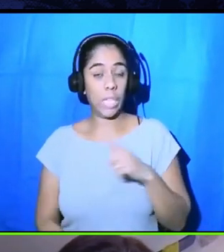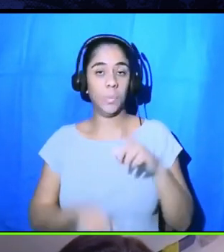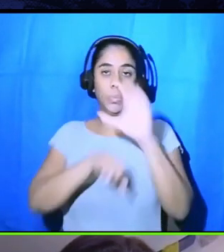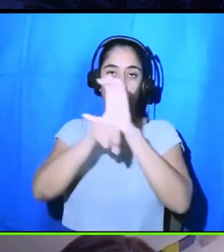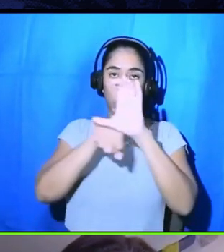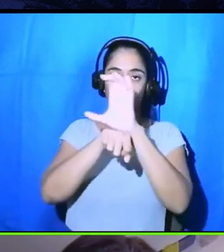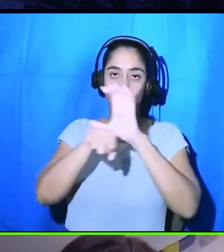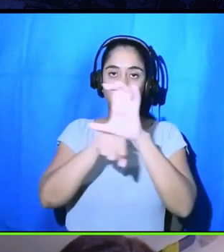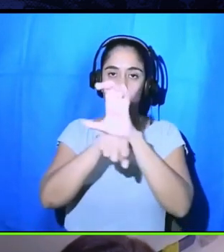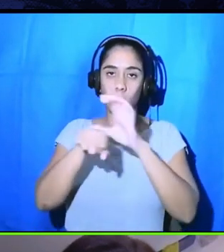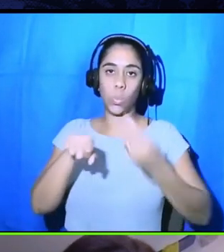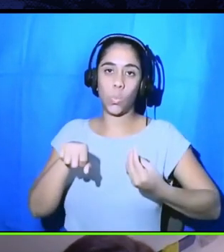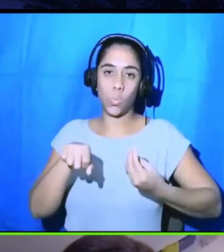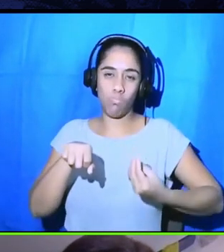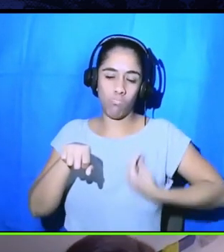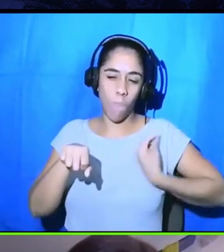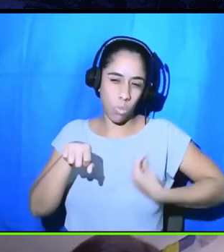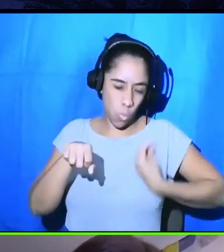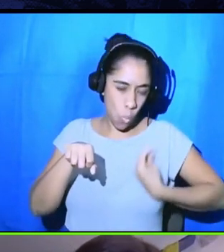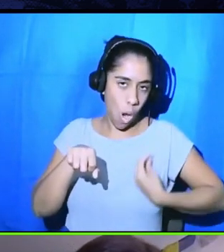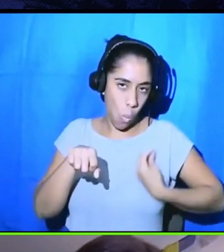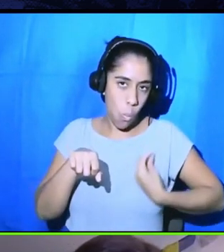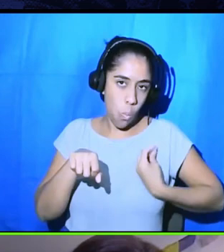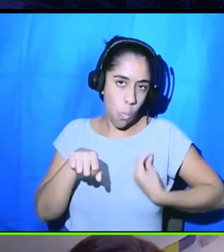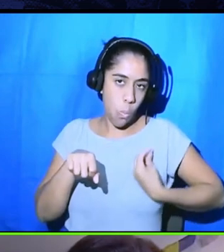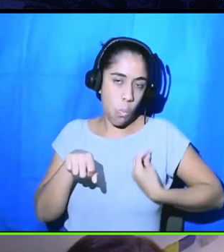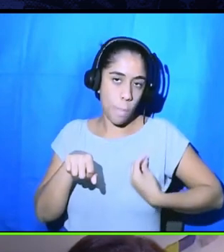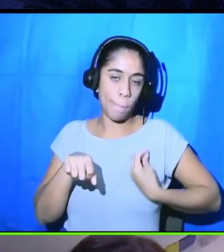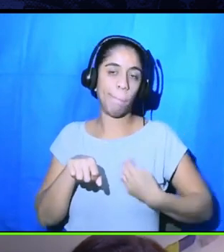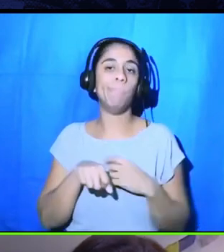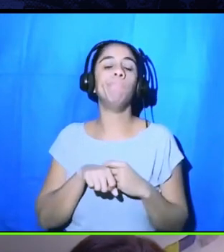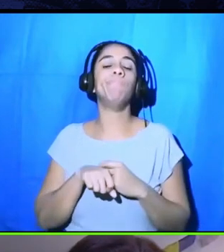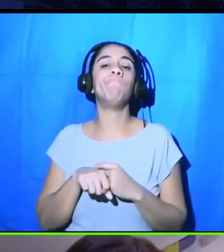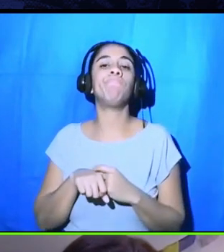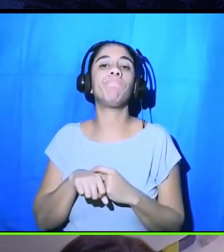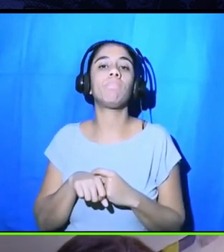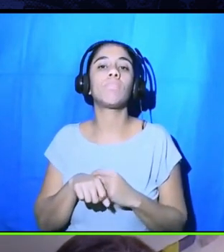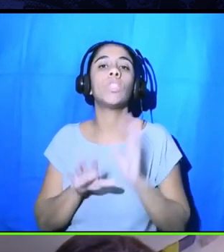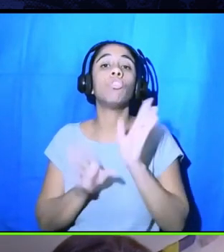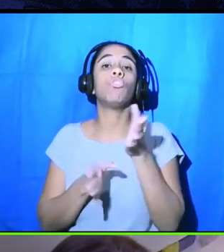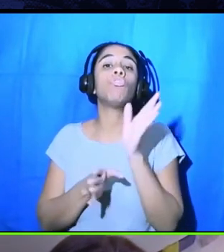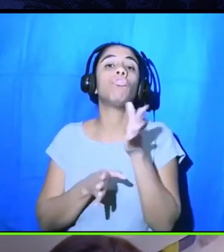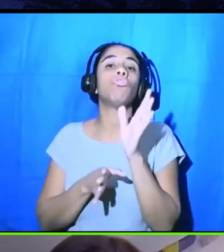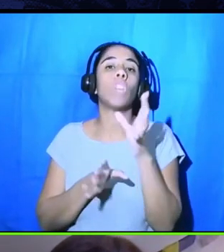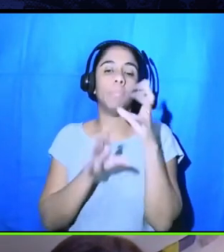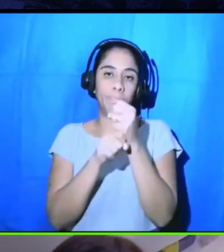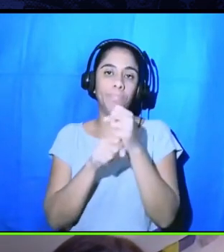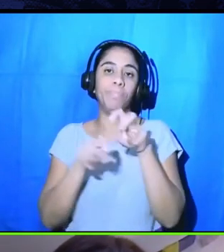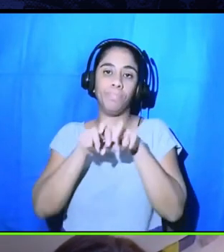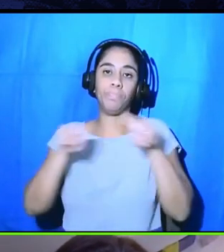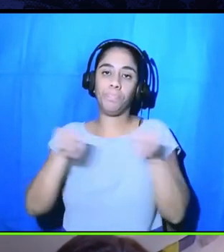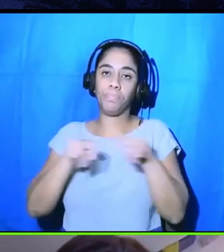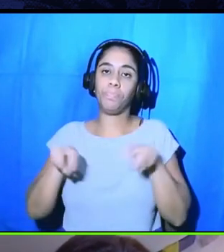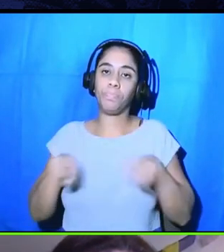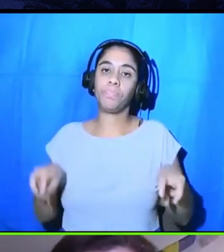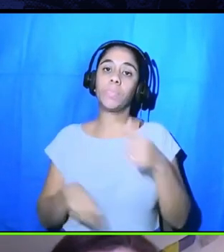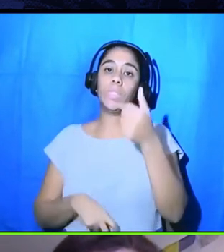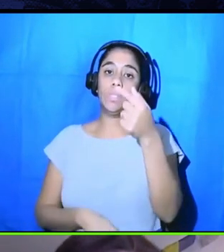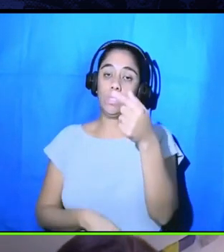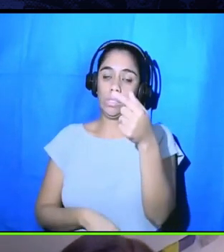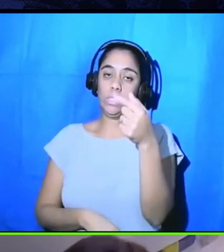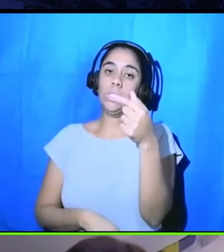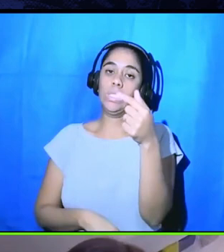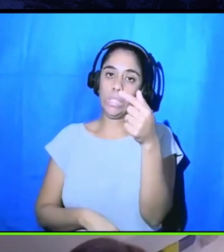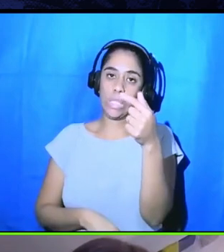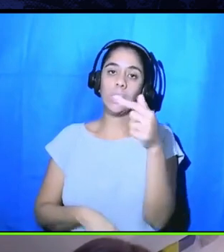que representan 10 pueblos originarios ha quedado lamentablemente fuera el pueblo Selknam porque